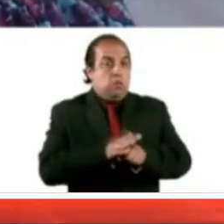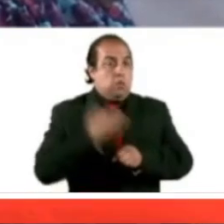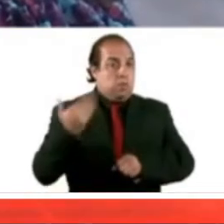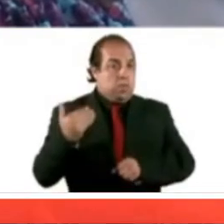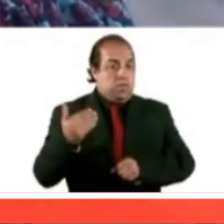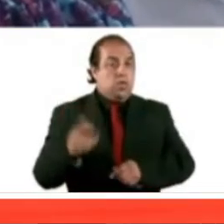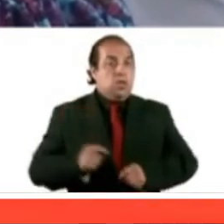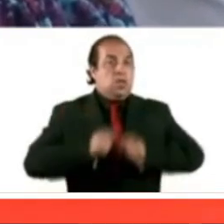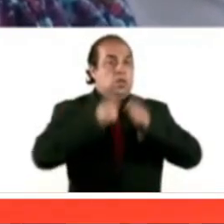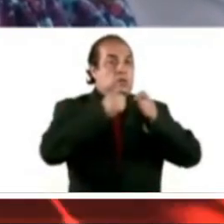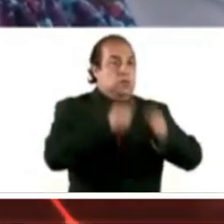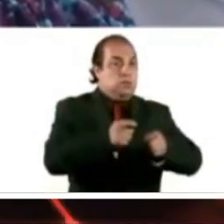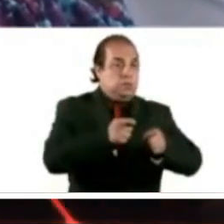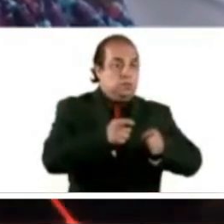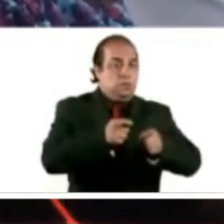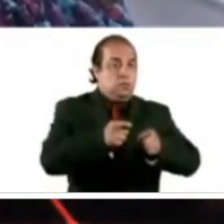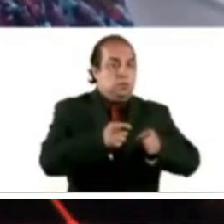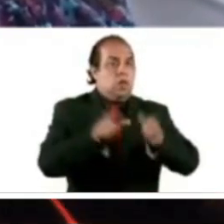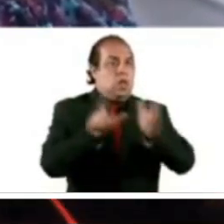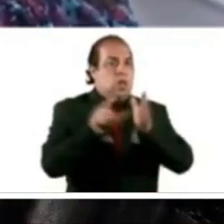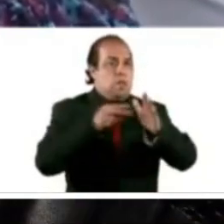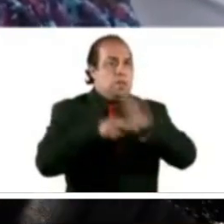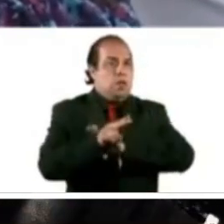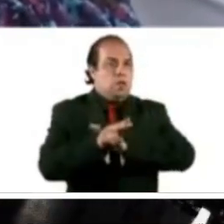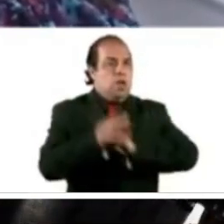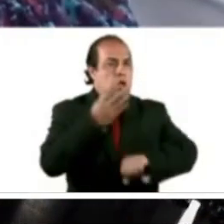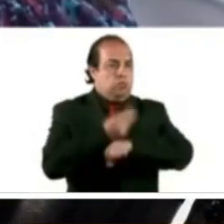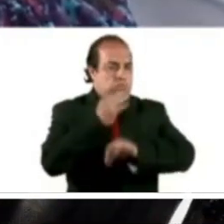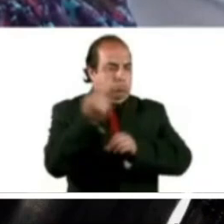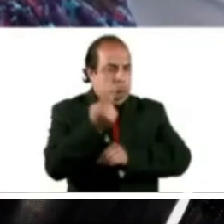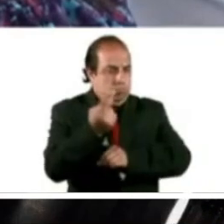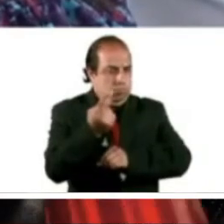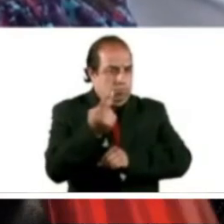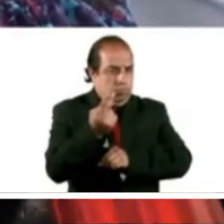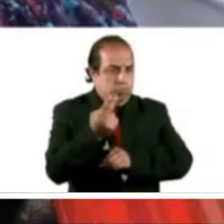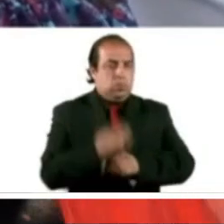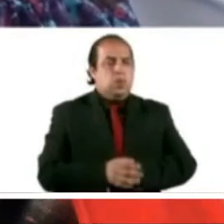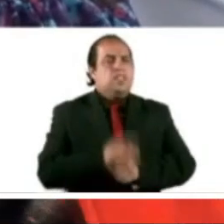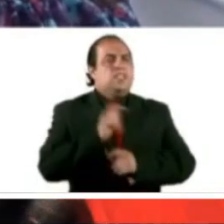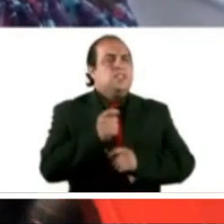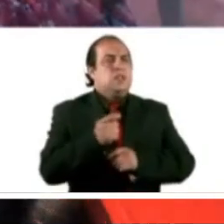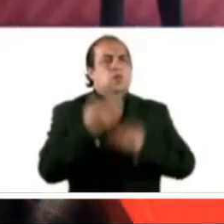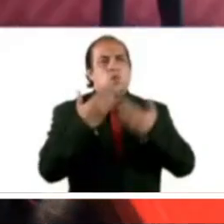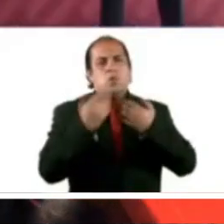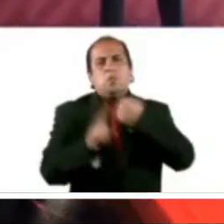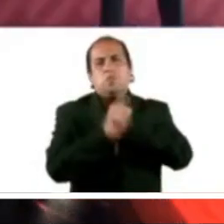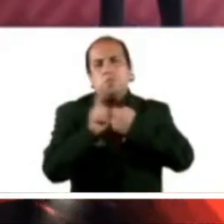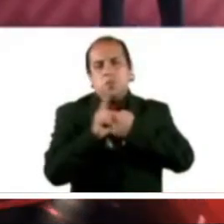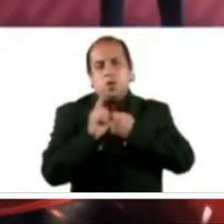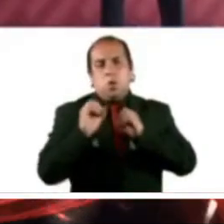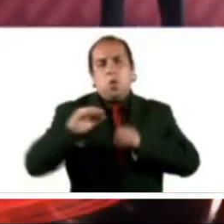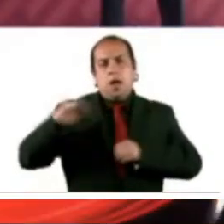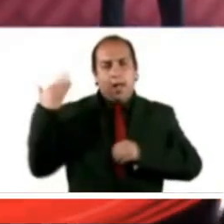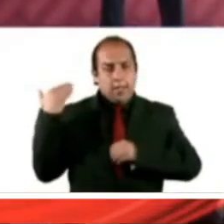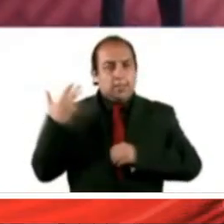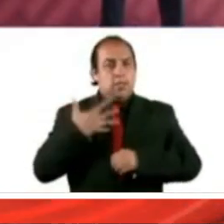mantenimientos requeridos y ustedes le dan mantenimiento, es decir, no hay problemas de mantenimiento, no hubo problemas de mantenimiento. Lo que nosotros podemos mostrar es